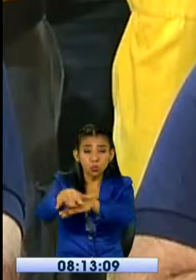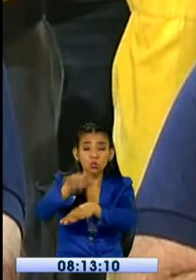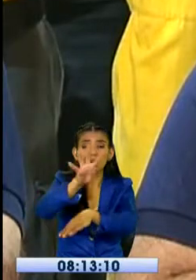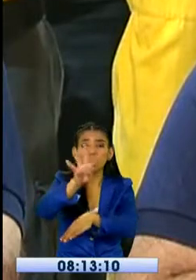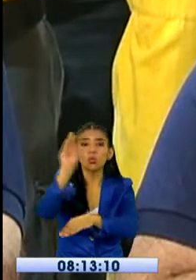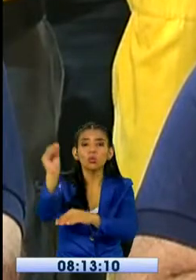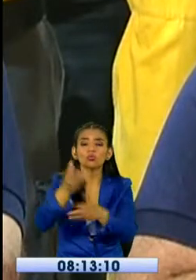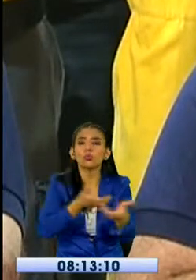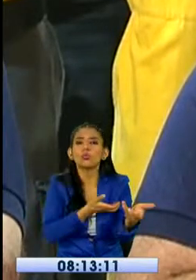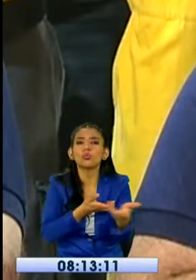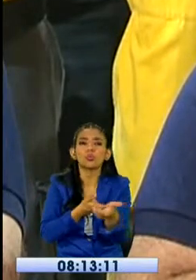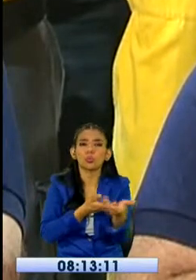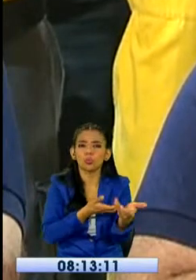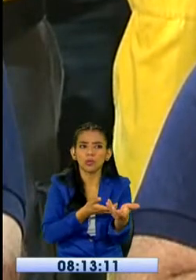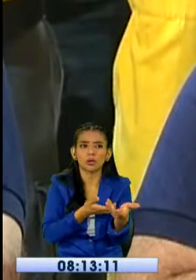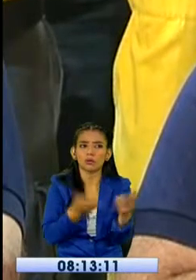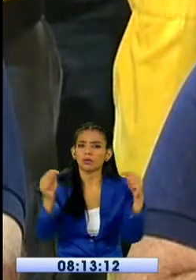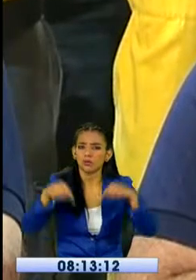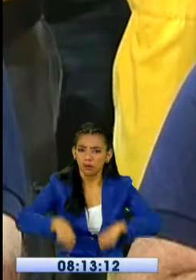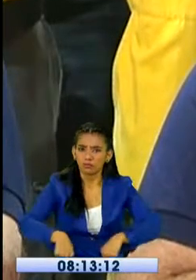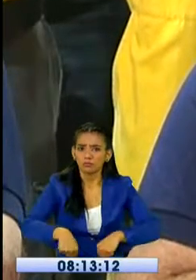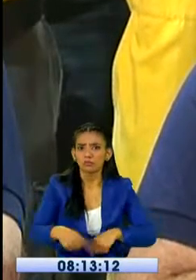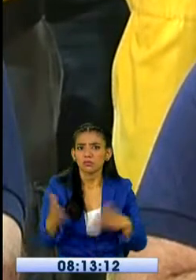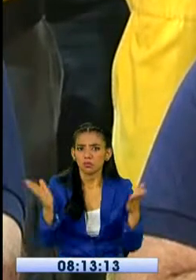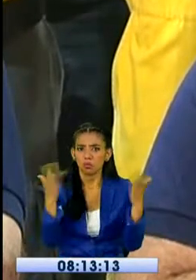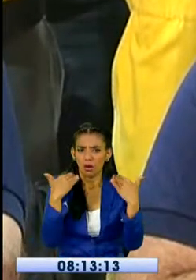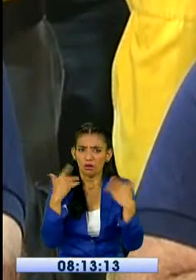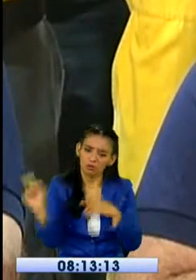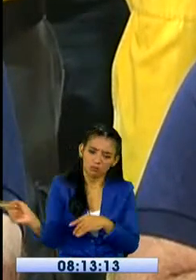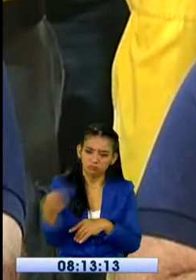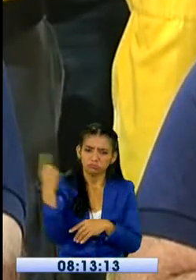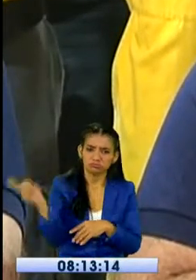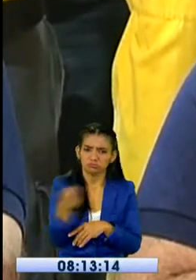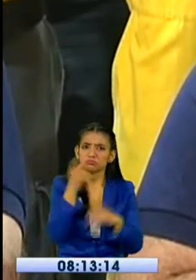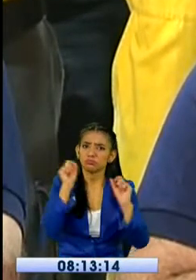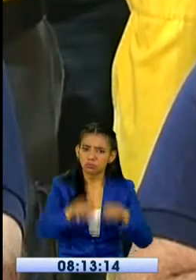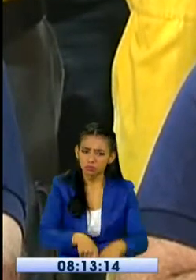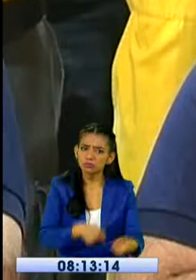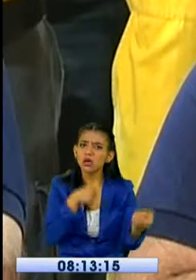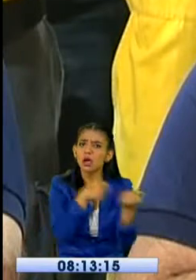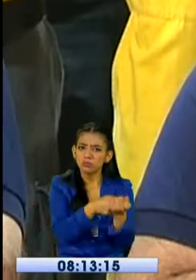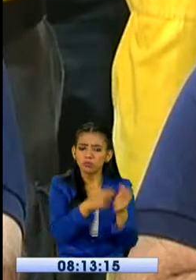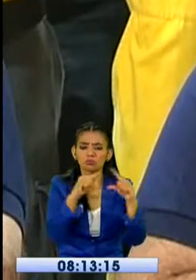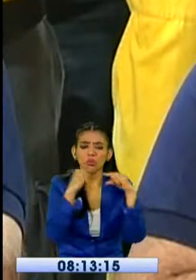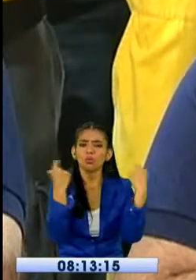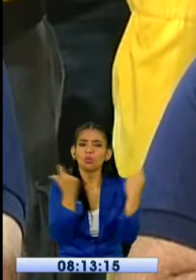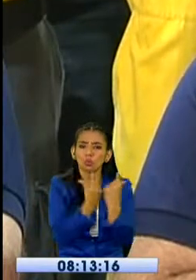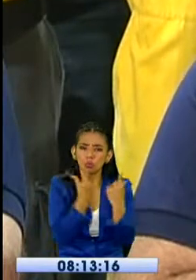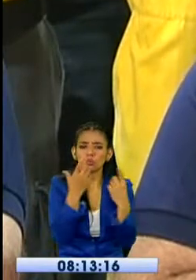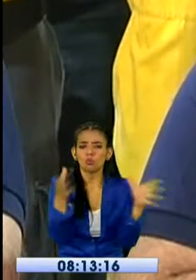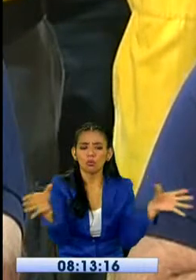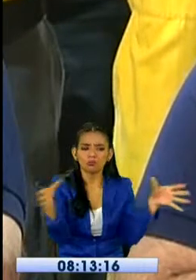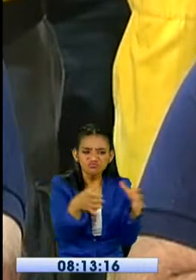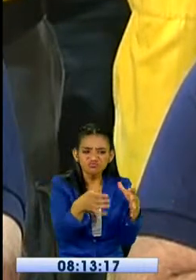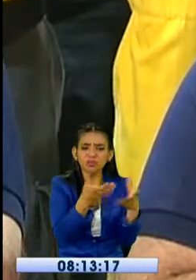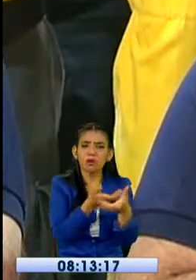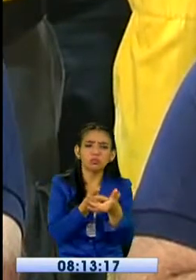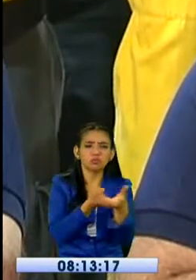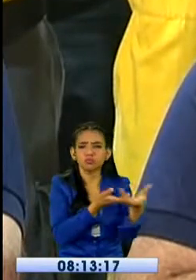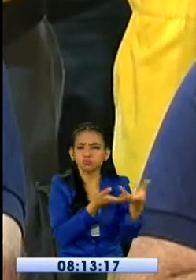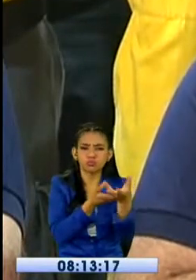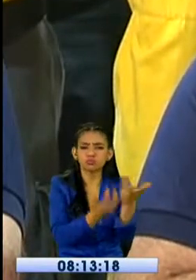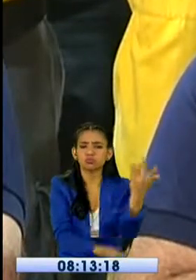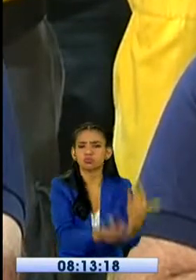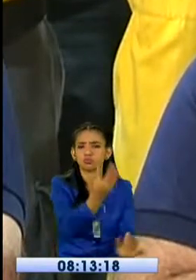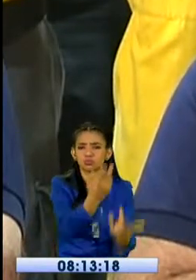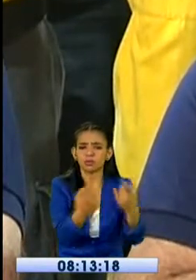40 bomberos de la institución para unirse al contingente de respuesta al incendio